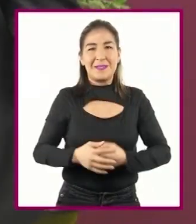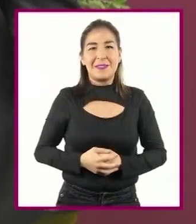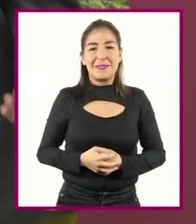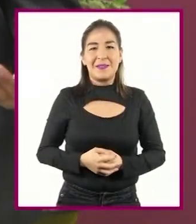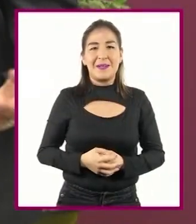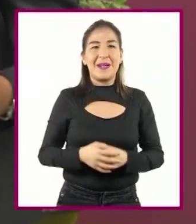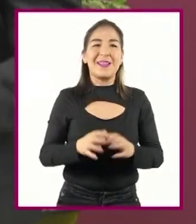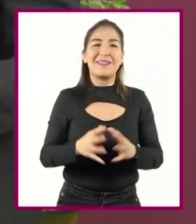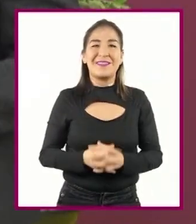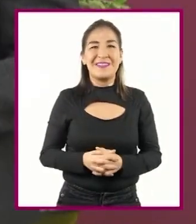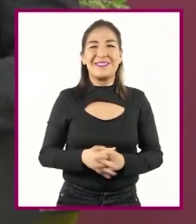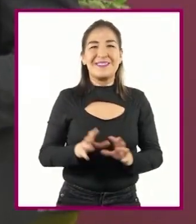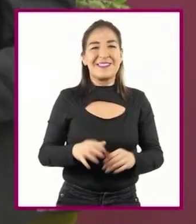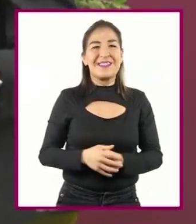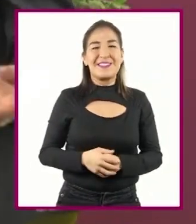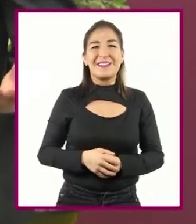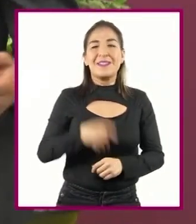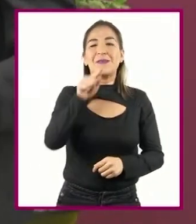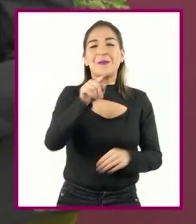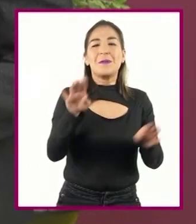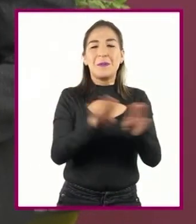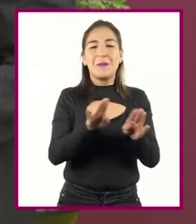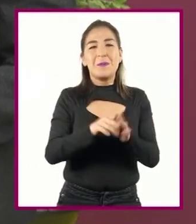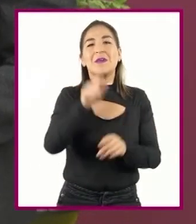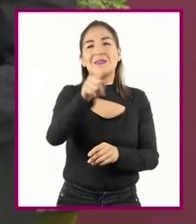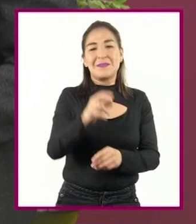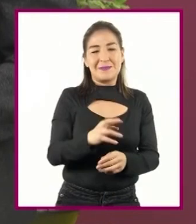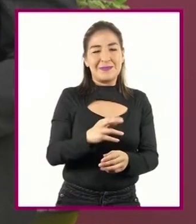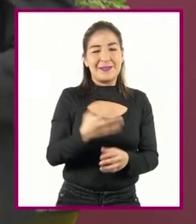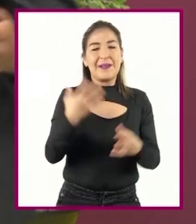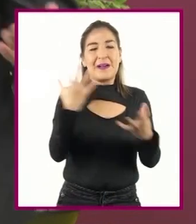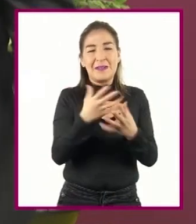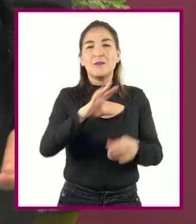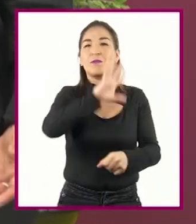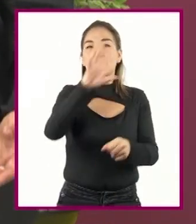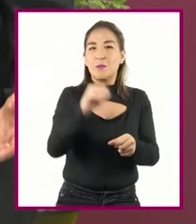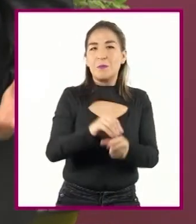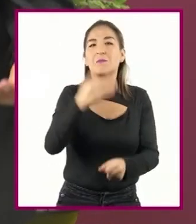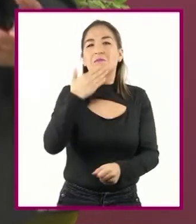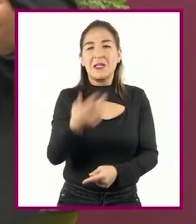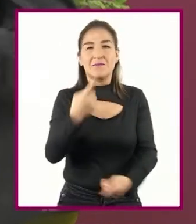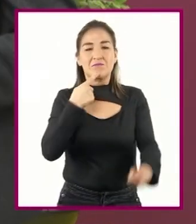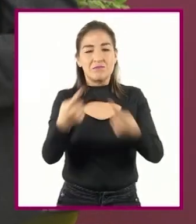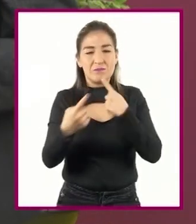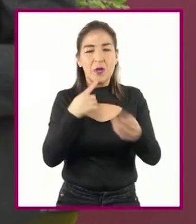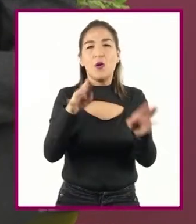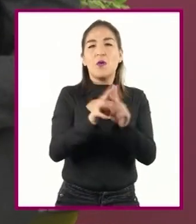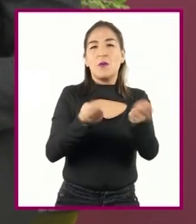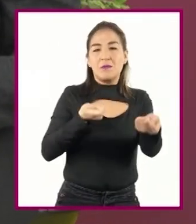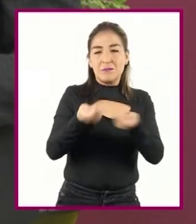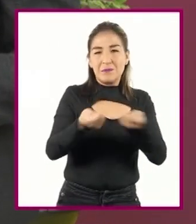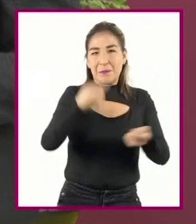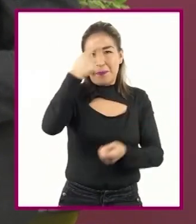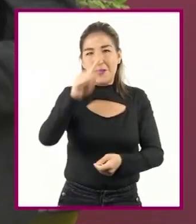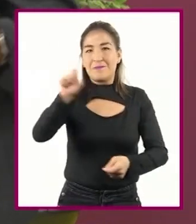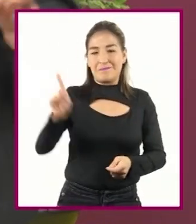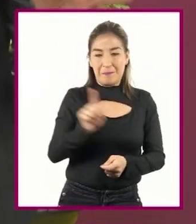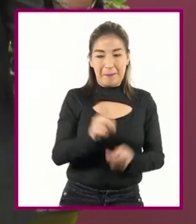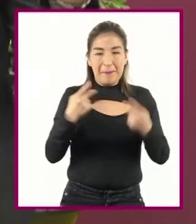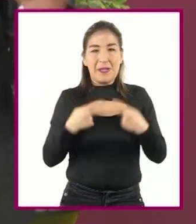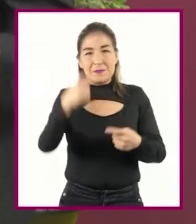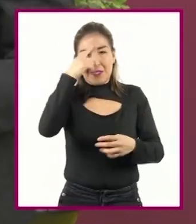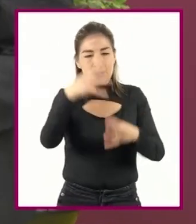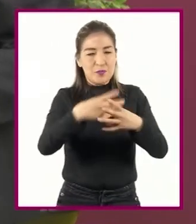Nuestra reflexión no estará completa si no practicamos el diálogo, la mediación y la solución de conflictos.